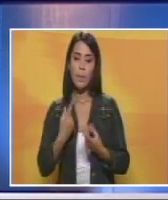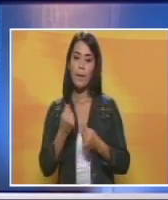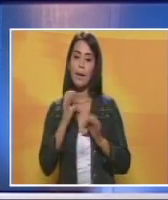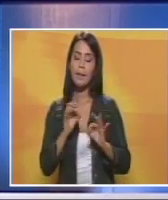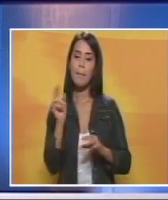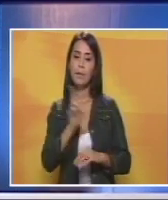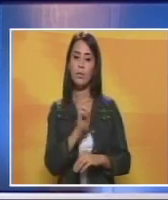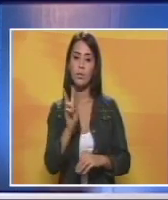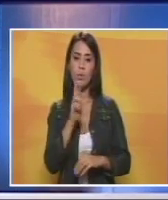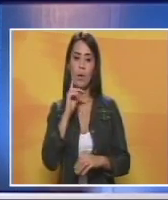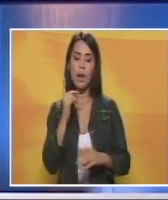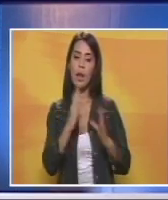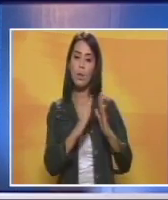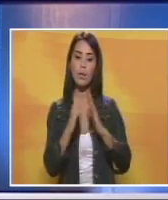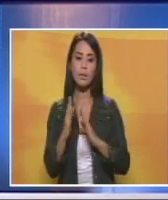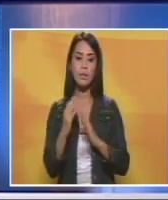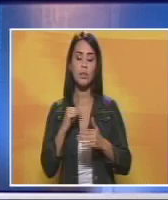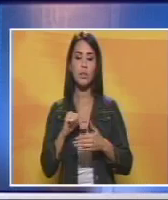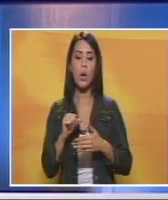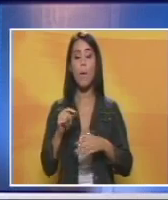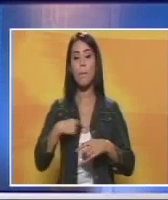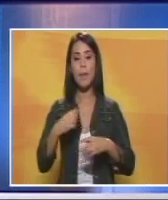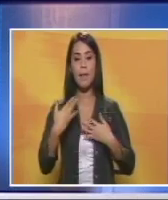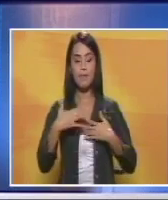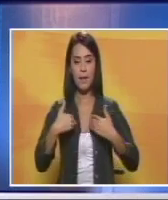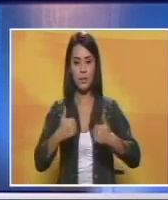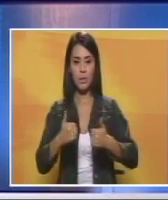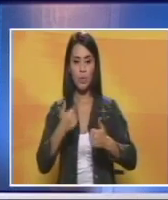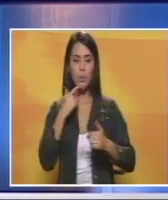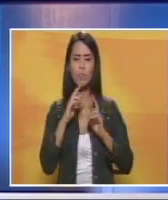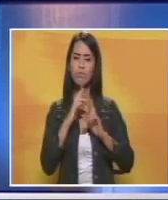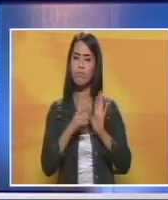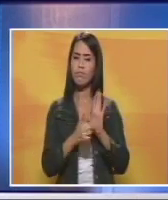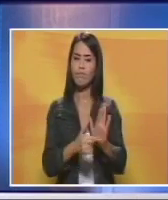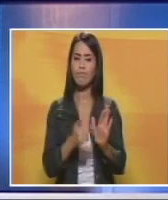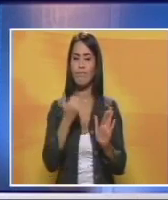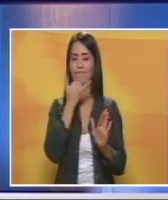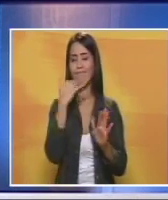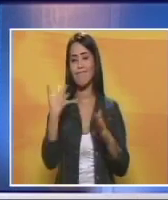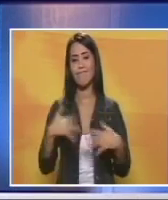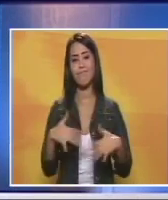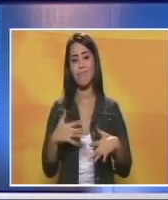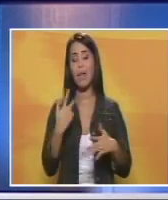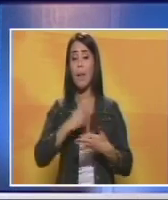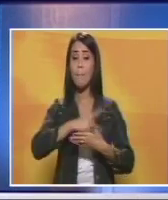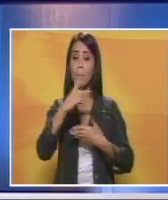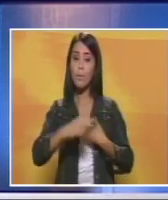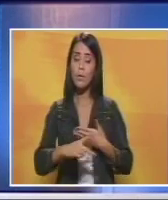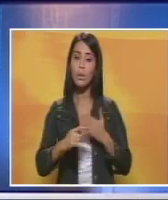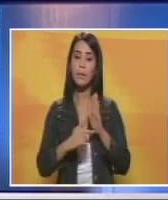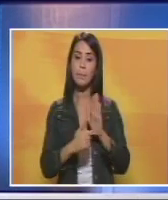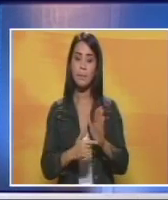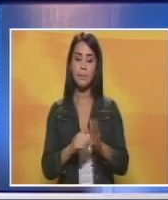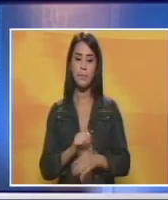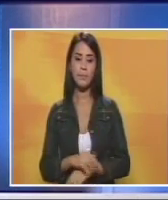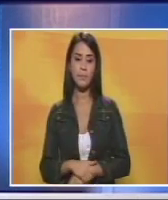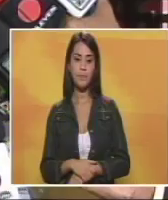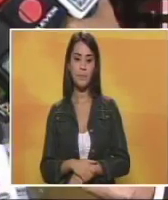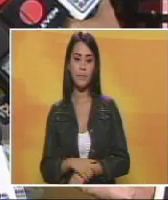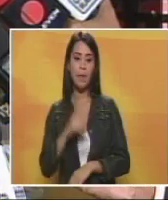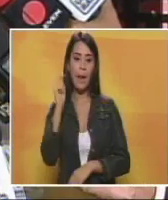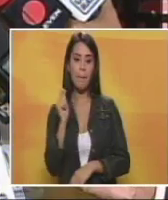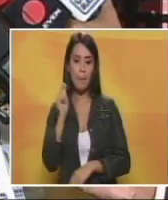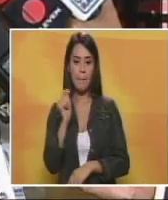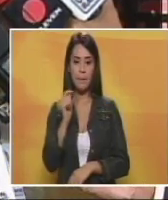Venezuela, confirmada por la Organización Panamericana de la Salud, es el resultado de una falla grave en el programa ampliado de inmunización. El